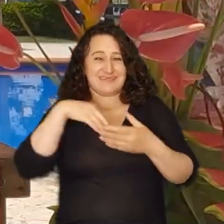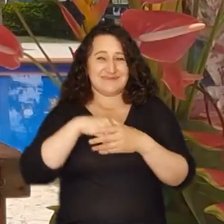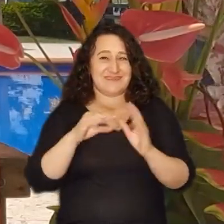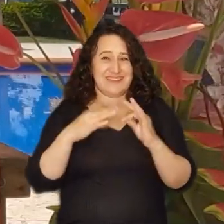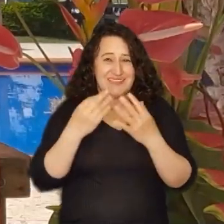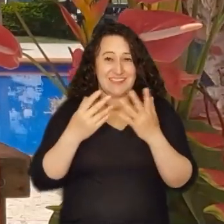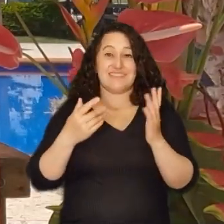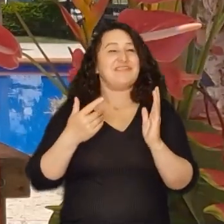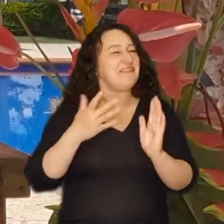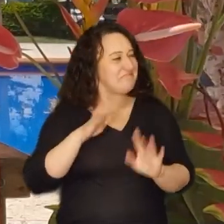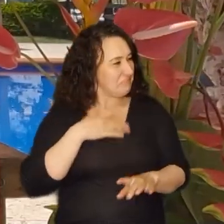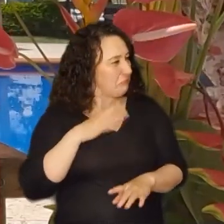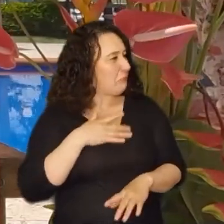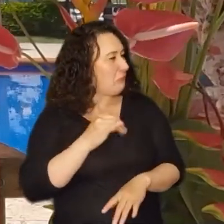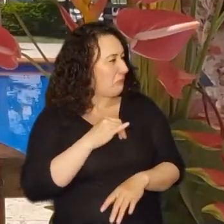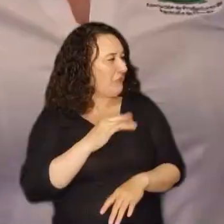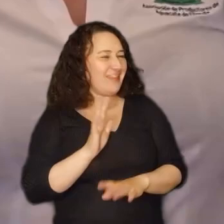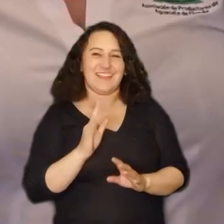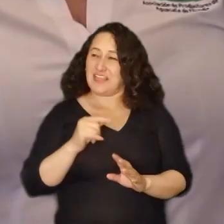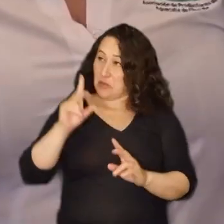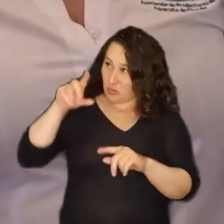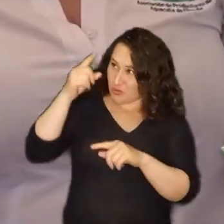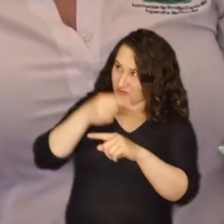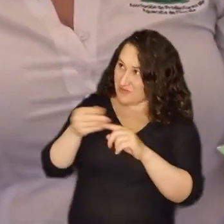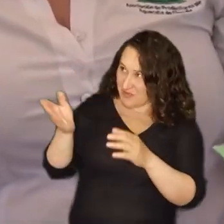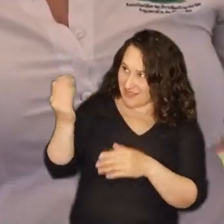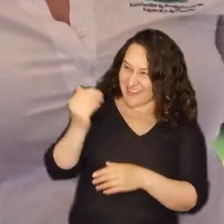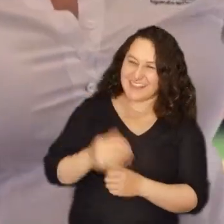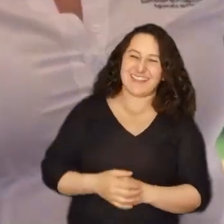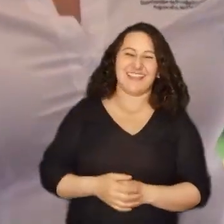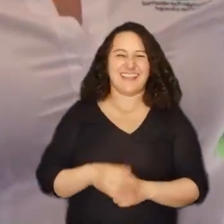de la casa. Así me siento, la verdad. Nos esperamos la próxima semana.